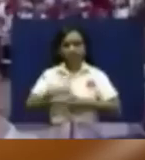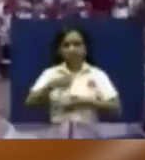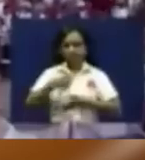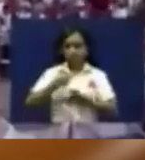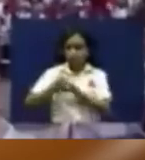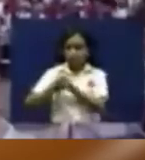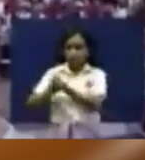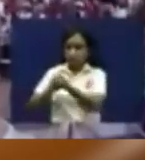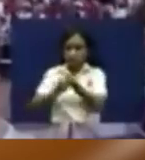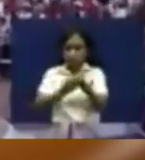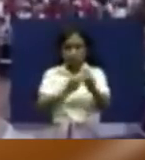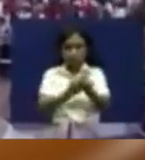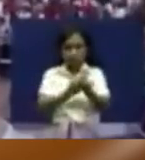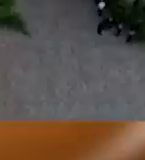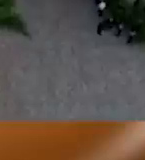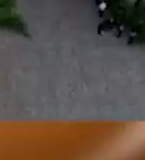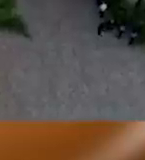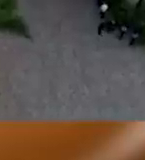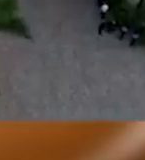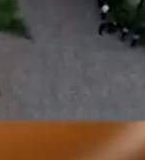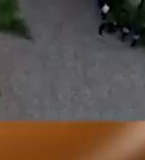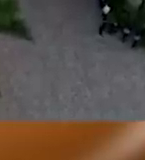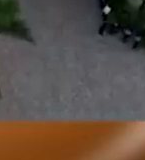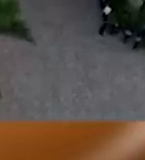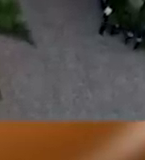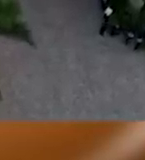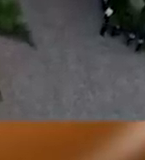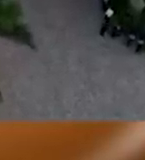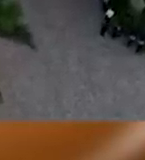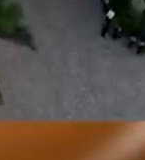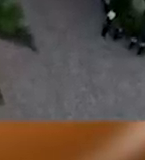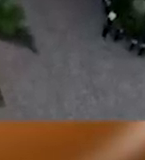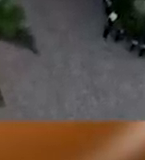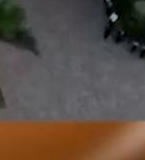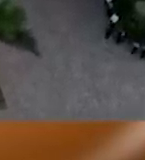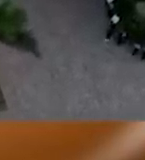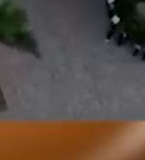pasado de esto a esto